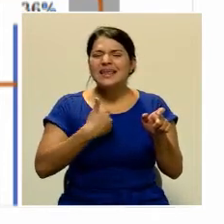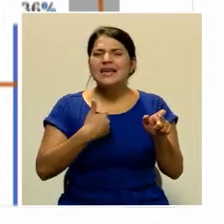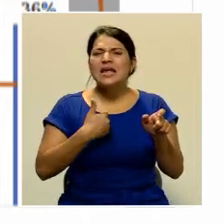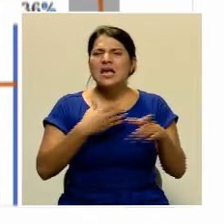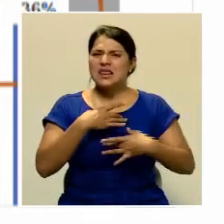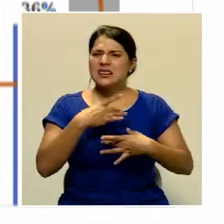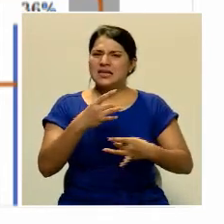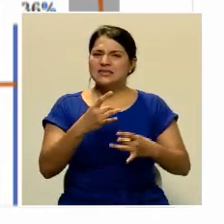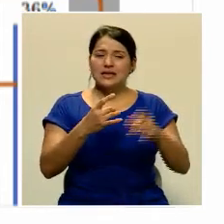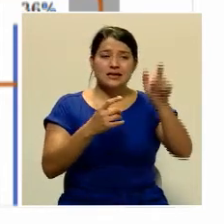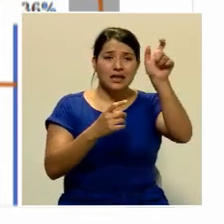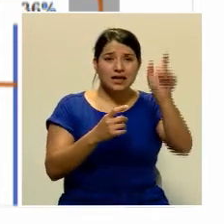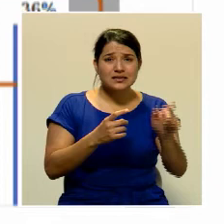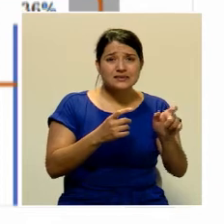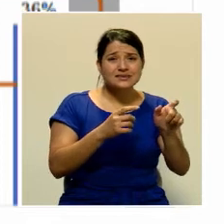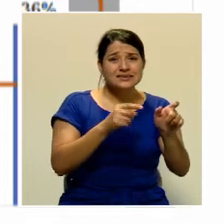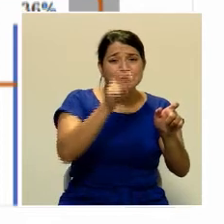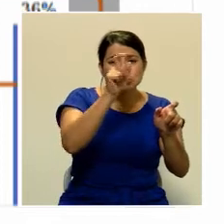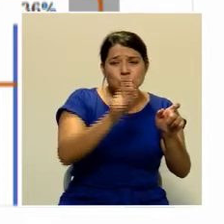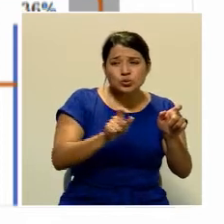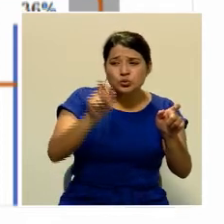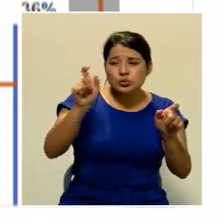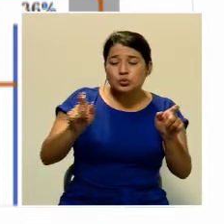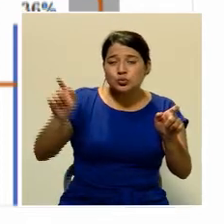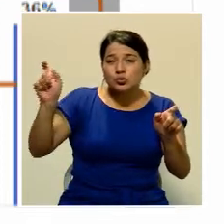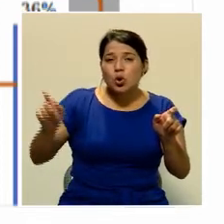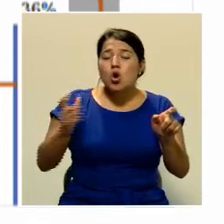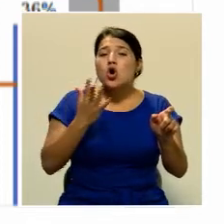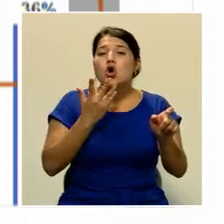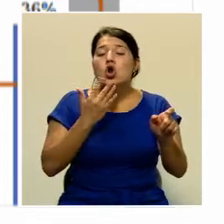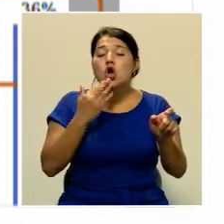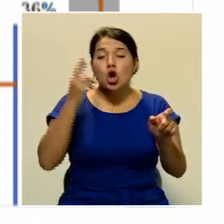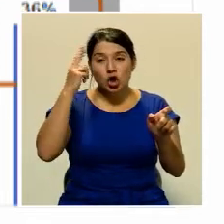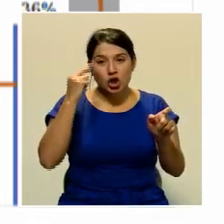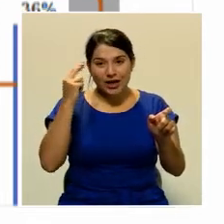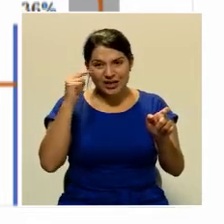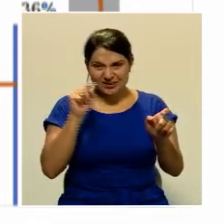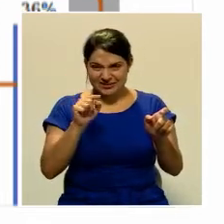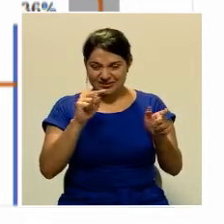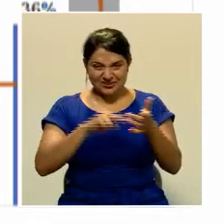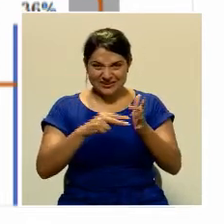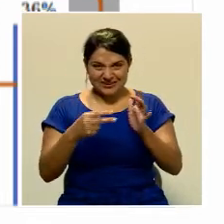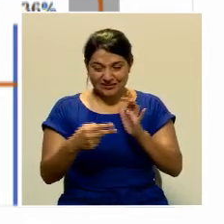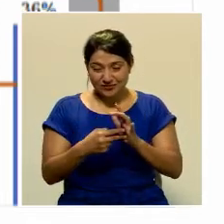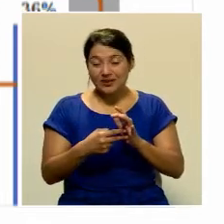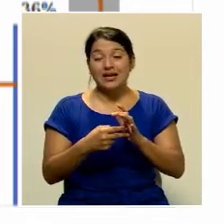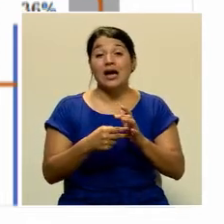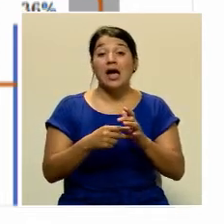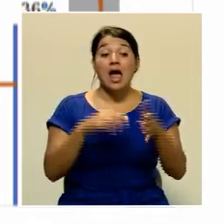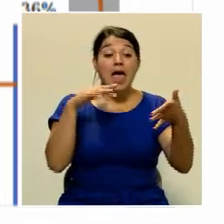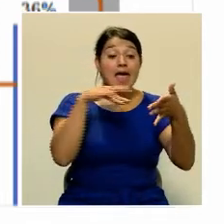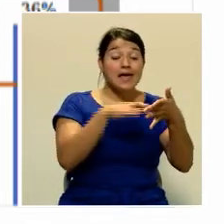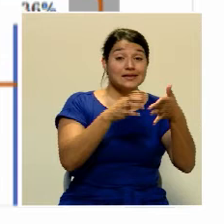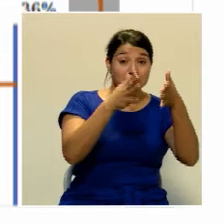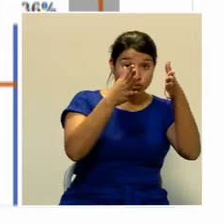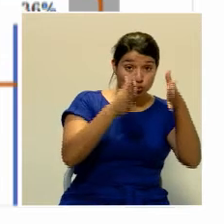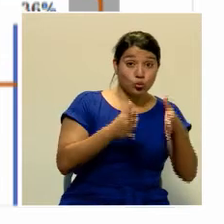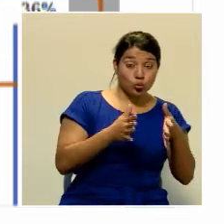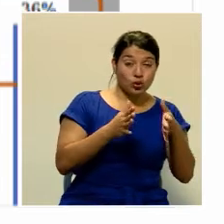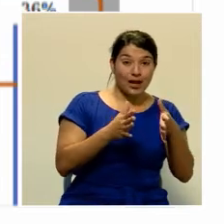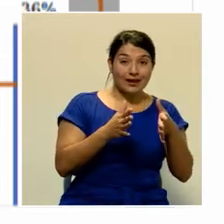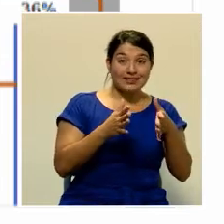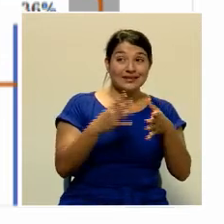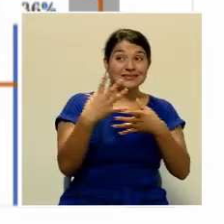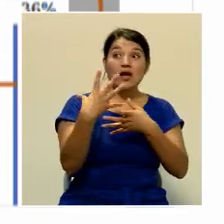negras que nos indican que digamos que un porcentaje importante de los estudiantes de las regiones fuera de la